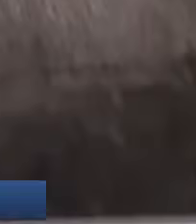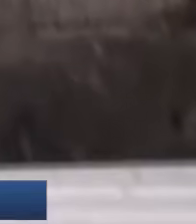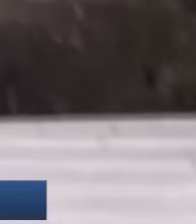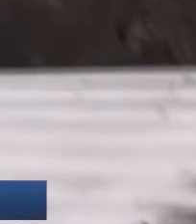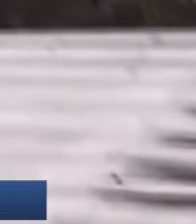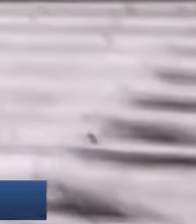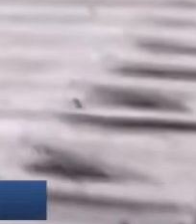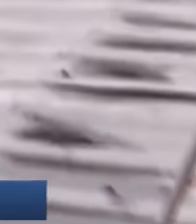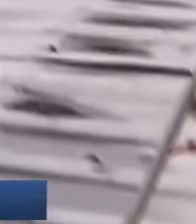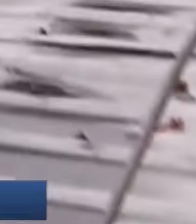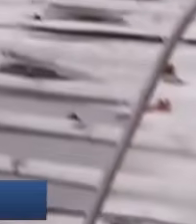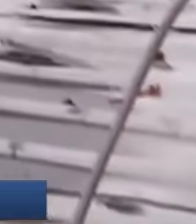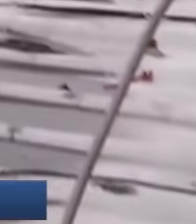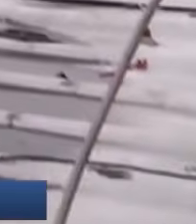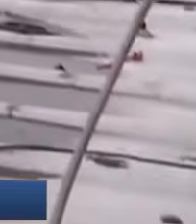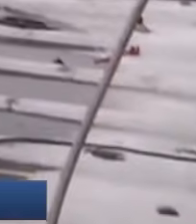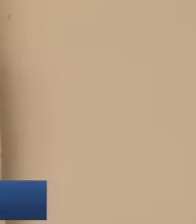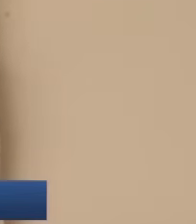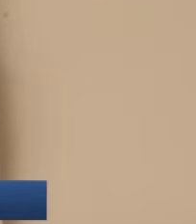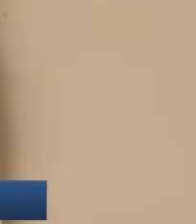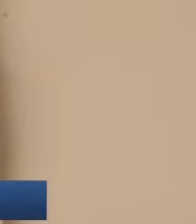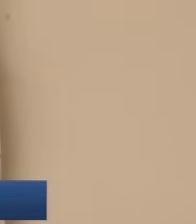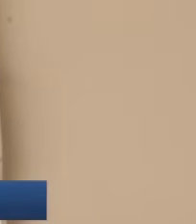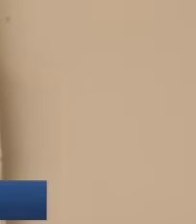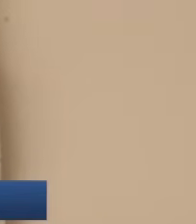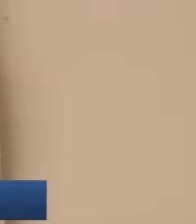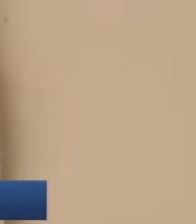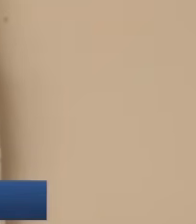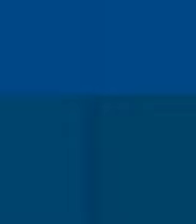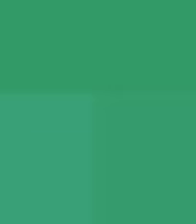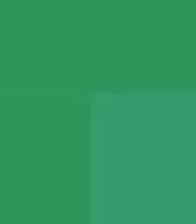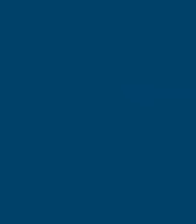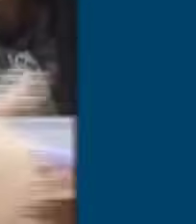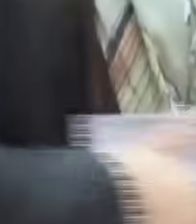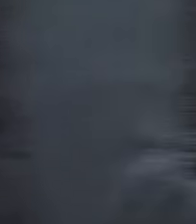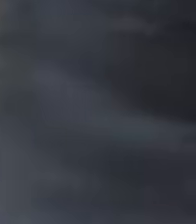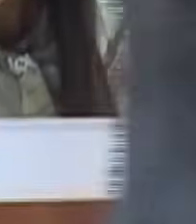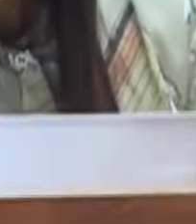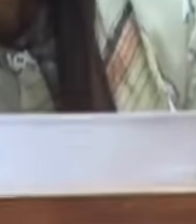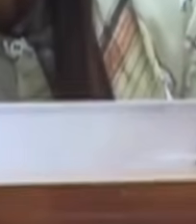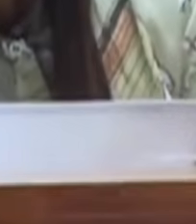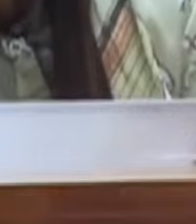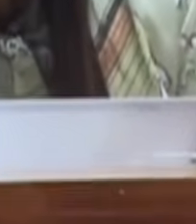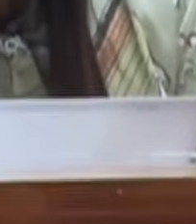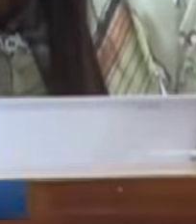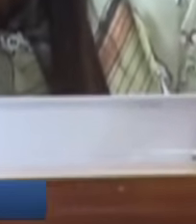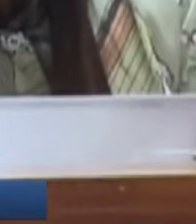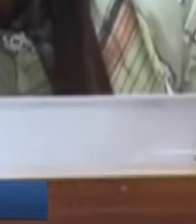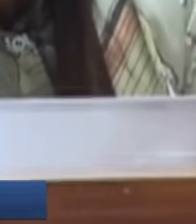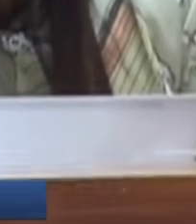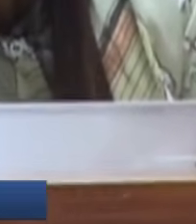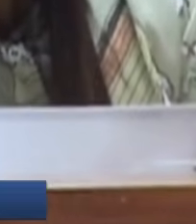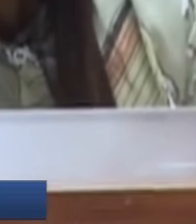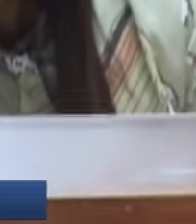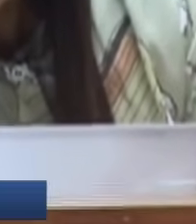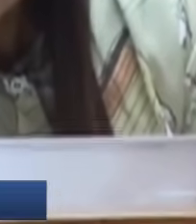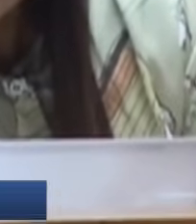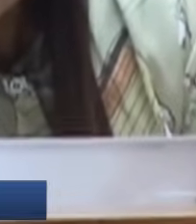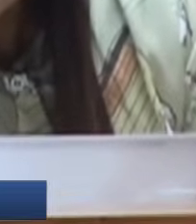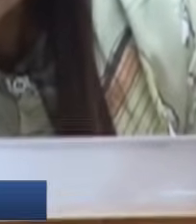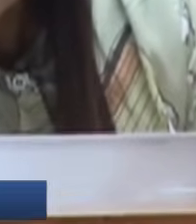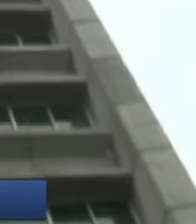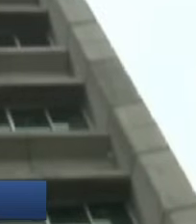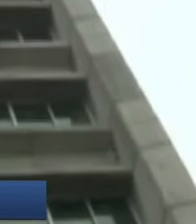mantenimiento. Estos no serán mayor a 3 horas. Fiscal Diana Salazar anunció a través